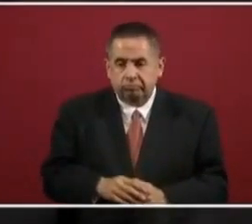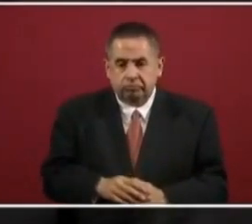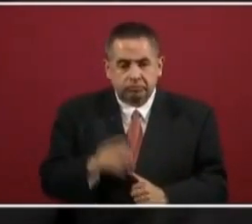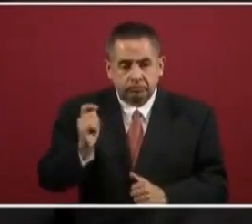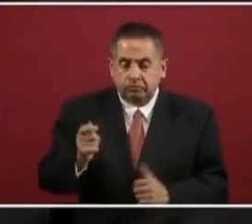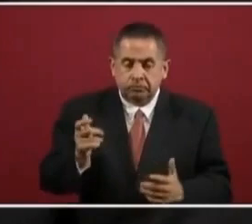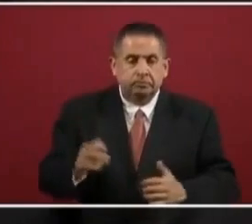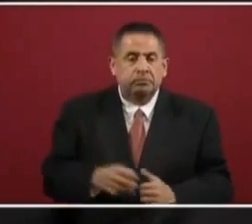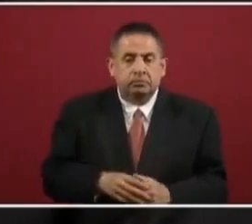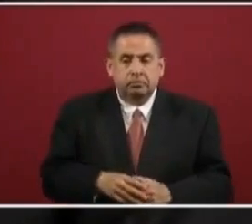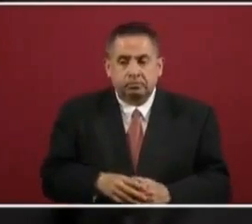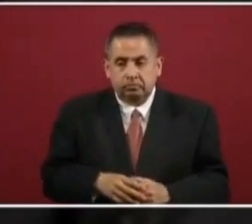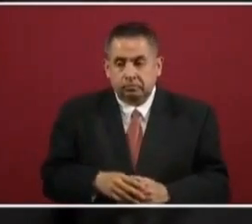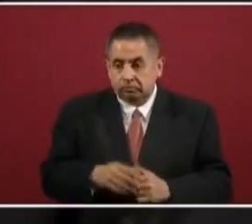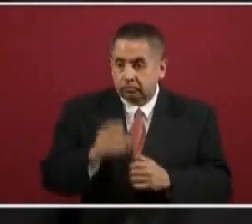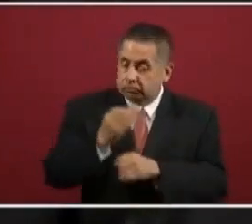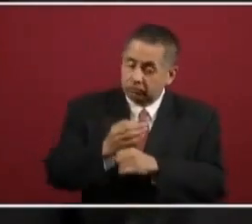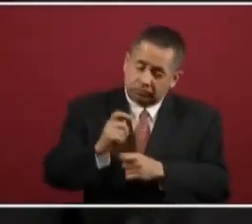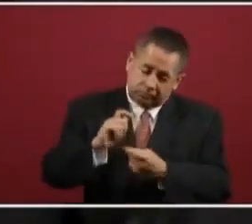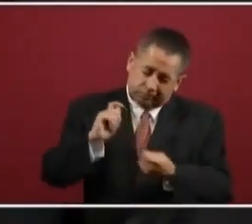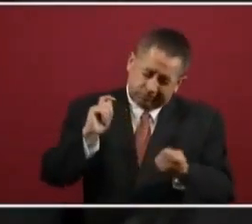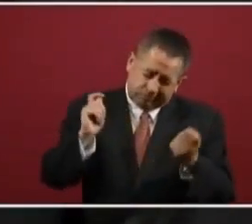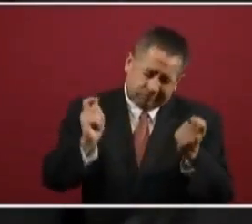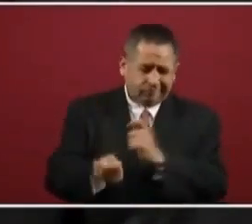e es una